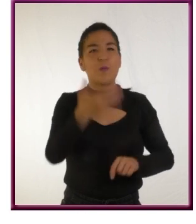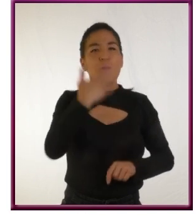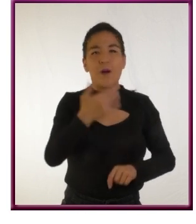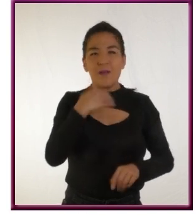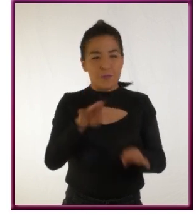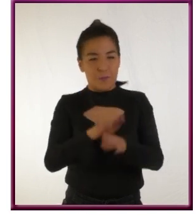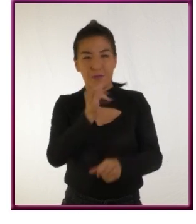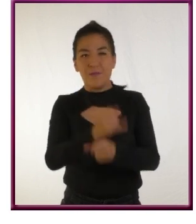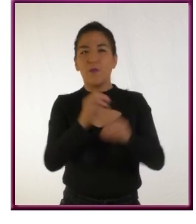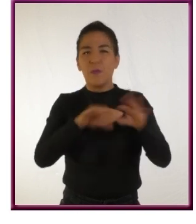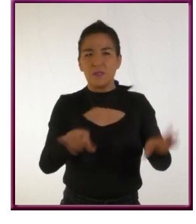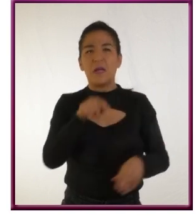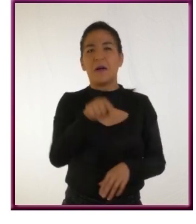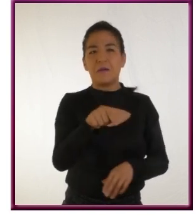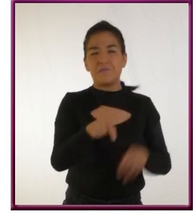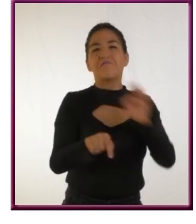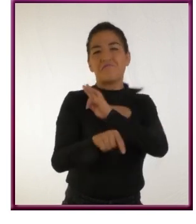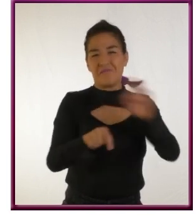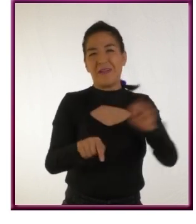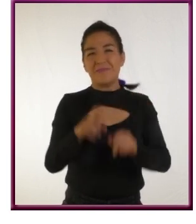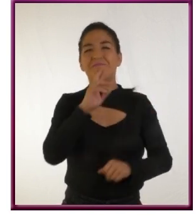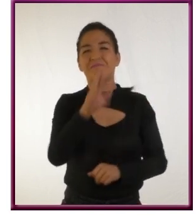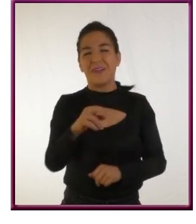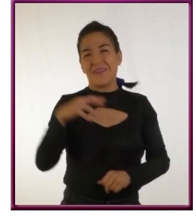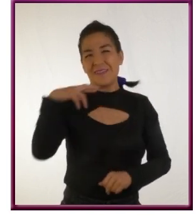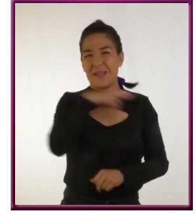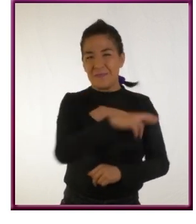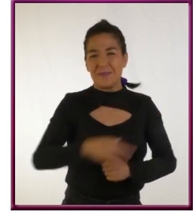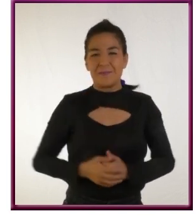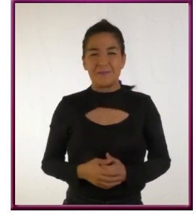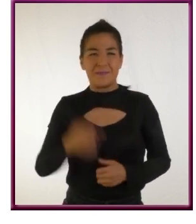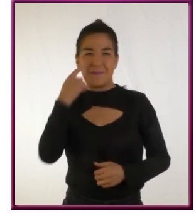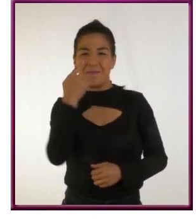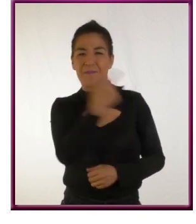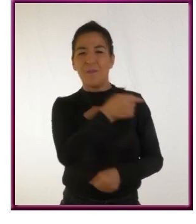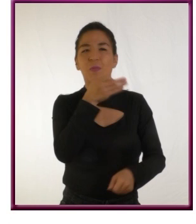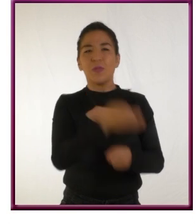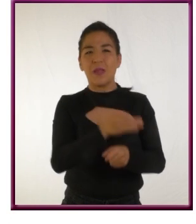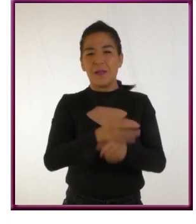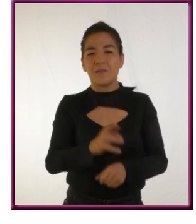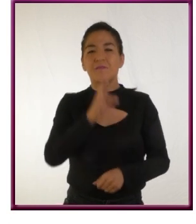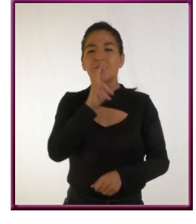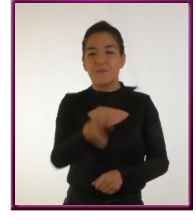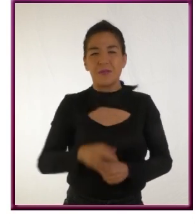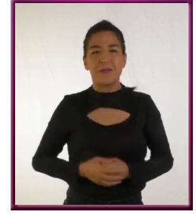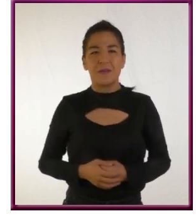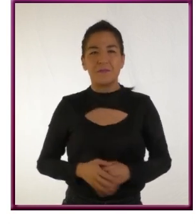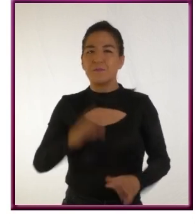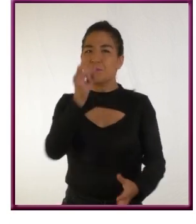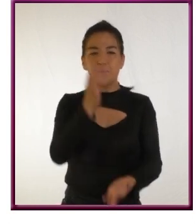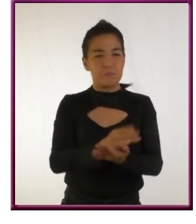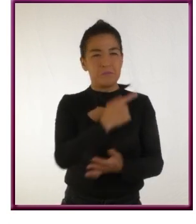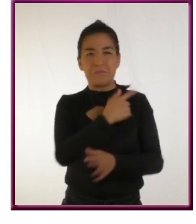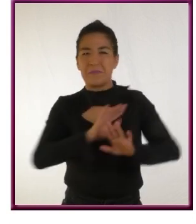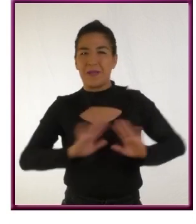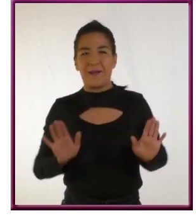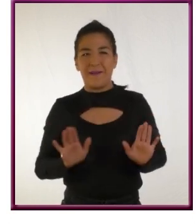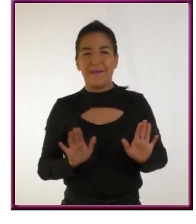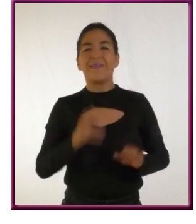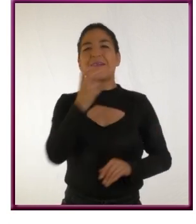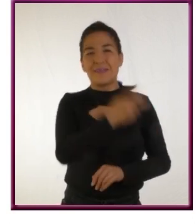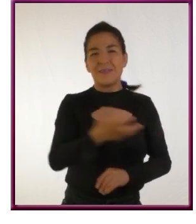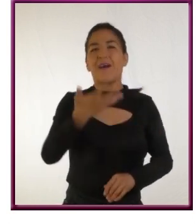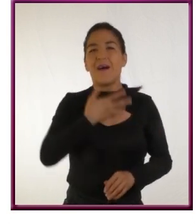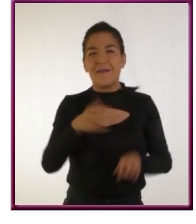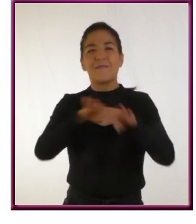no había todavía datos, entonces sí resolvemos de manera única. Ahí está. Claro. Ya resolvimos de manera única.